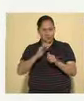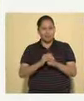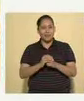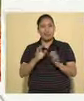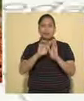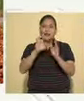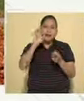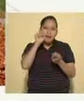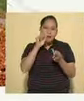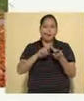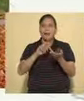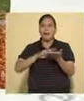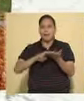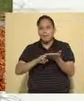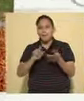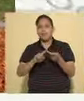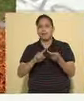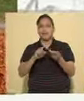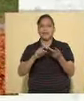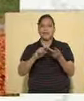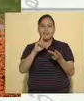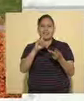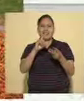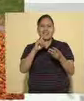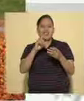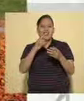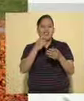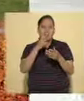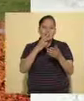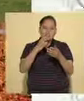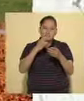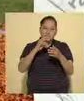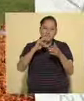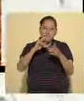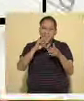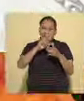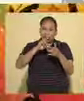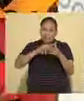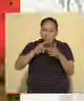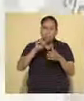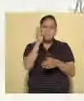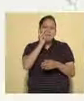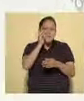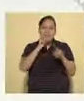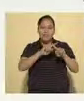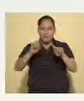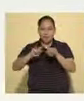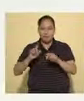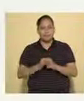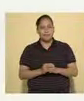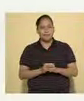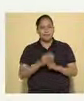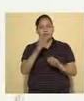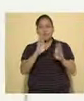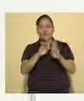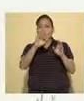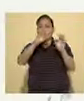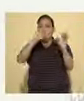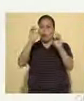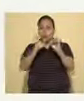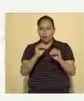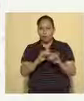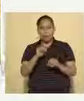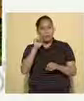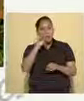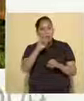el naranja, el verde, los ocres, los terracotas, todo lo que ves en un paisaje de otoño. Si tú a